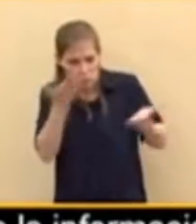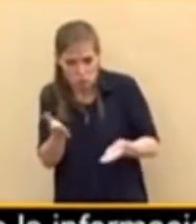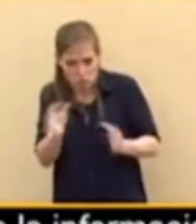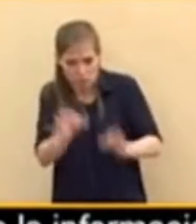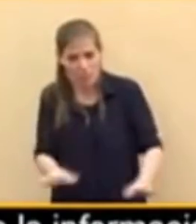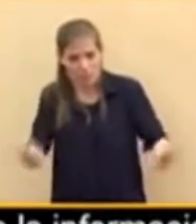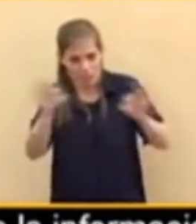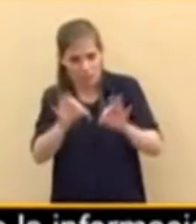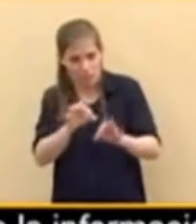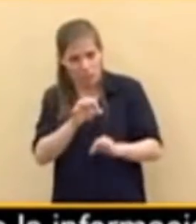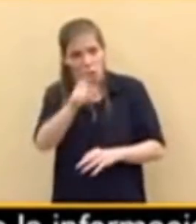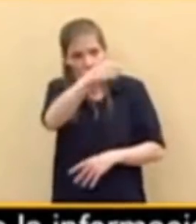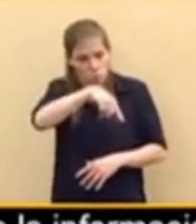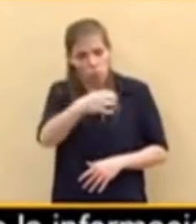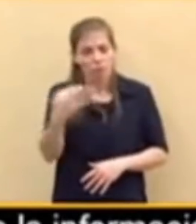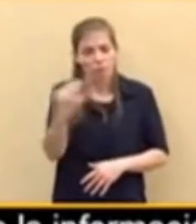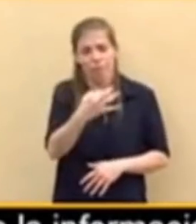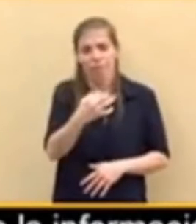toda la gente con las vacunas.